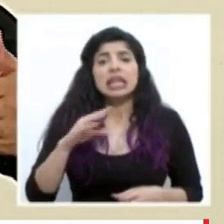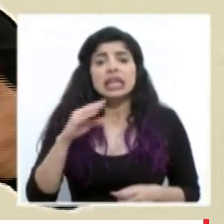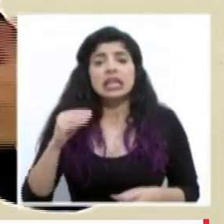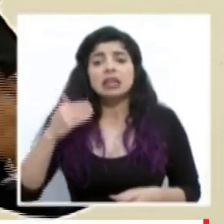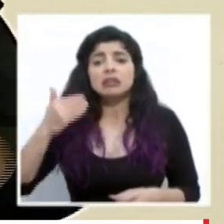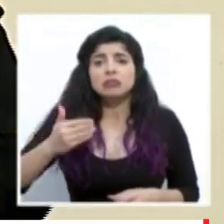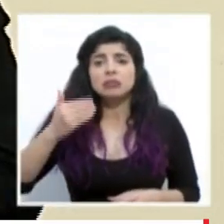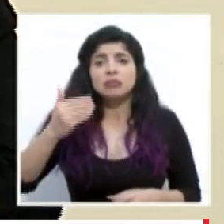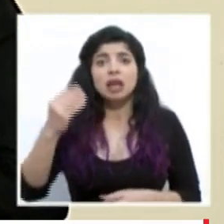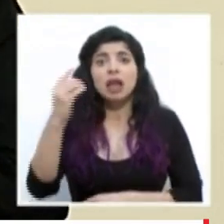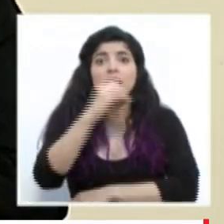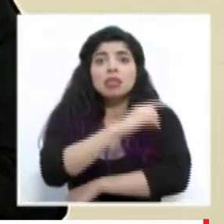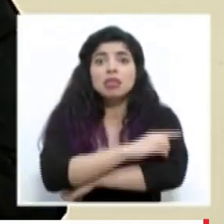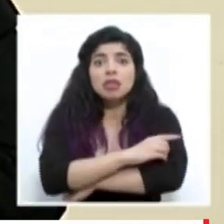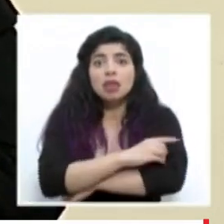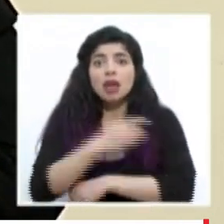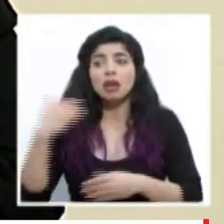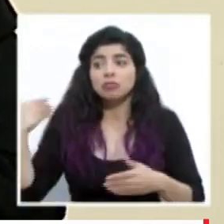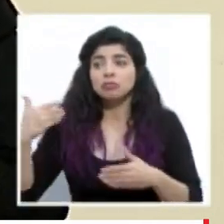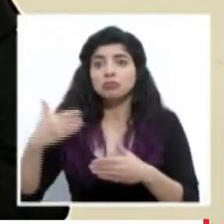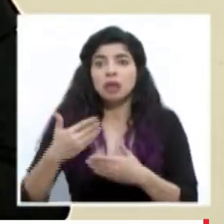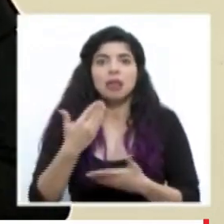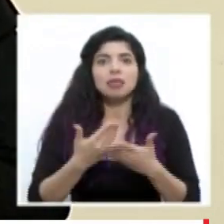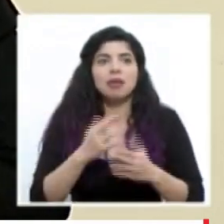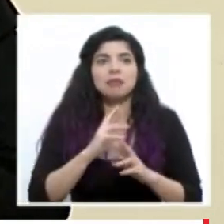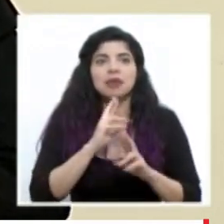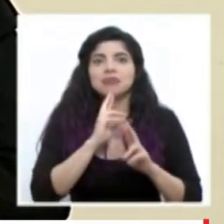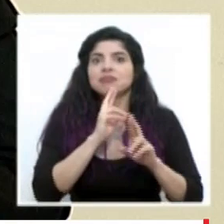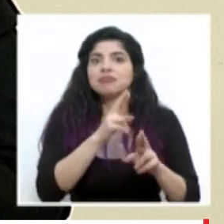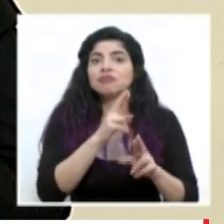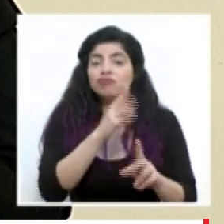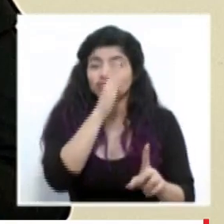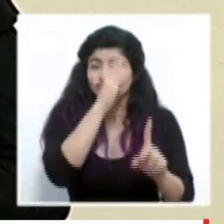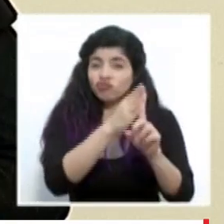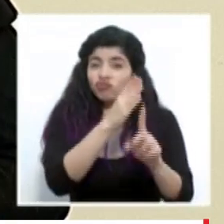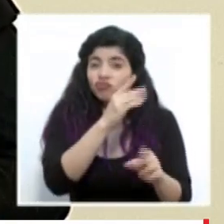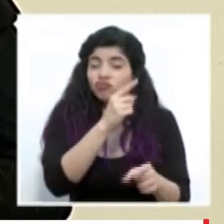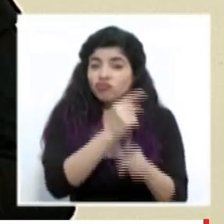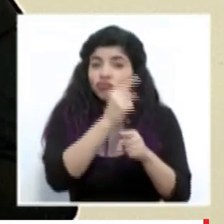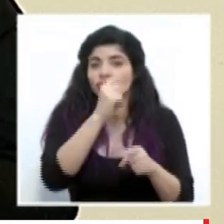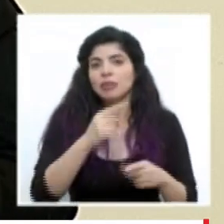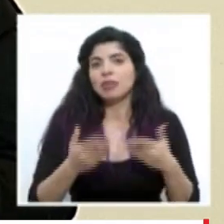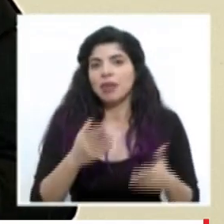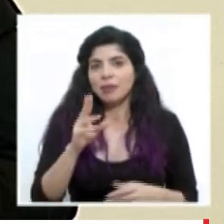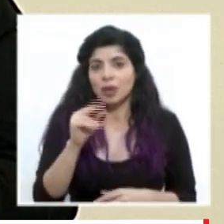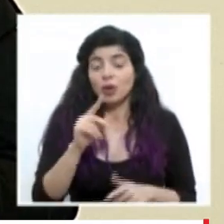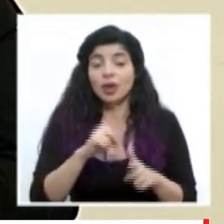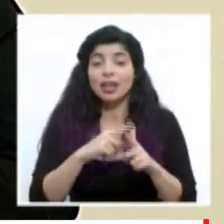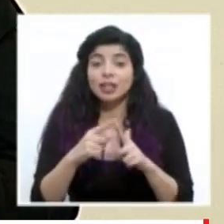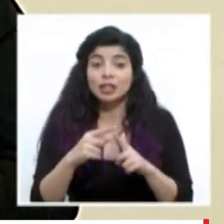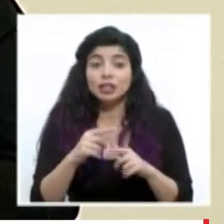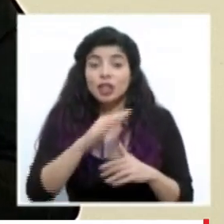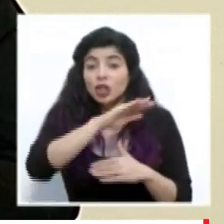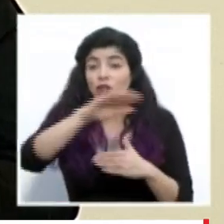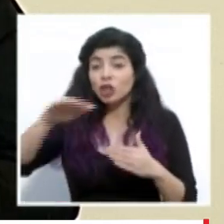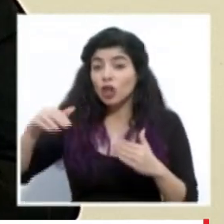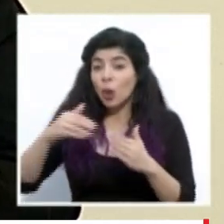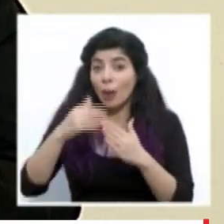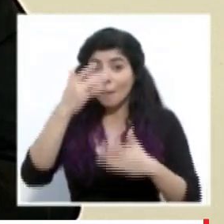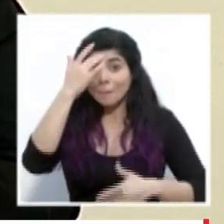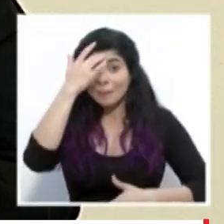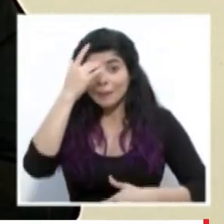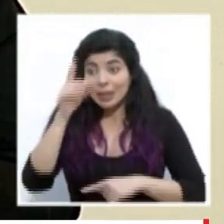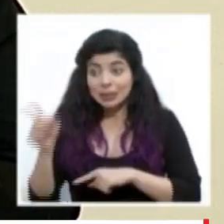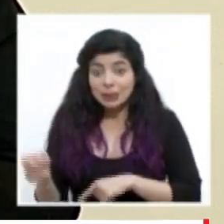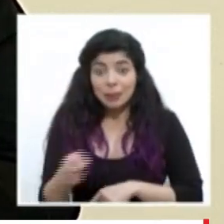ciertos días, puede que la prueba no le dé un resultado fidedigno. Entonces, el hacerle prueba a todos los pacientes que se